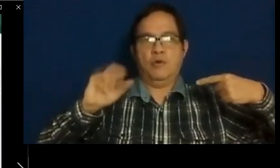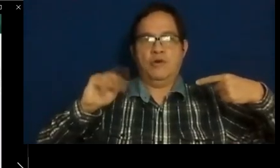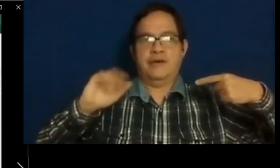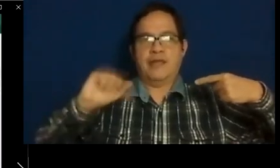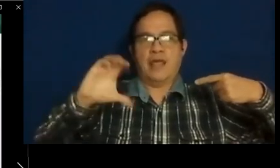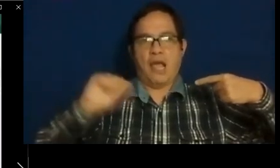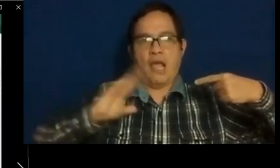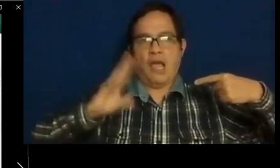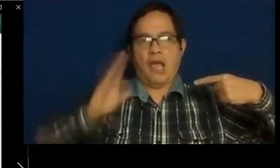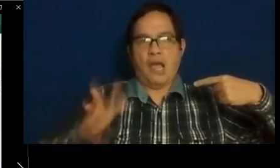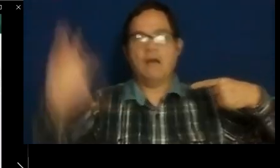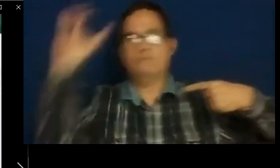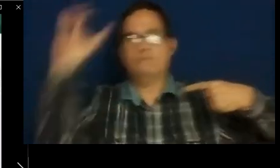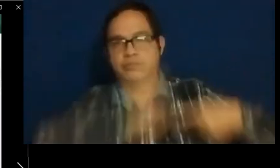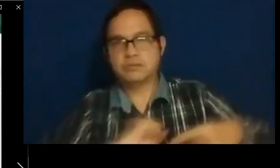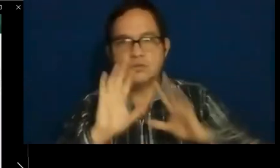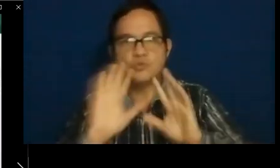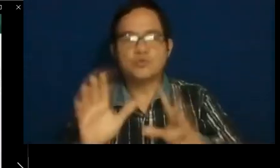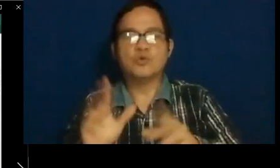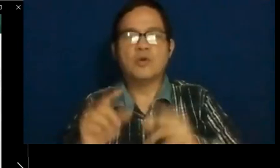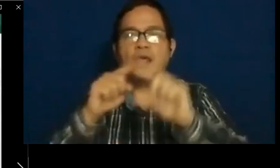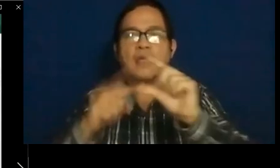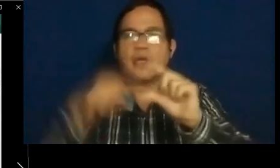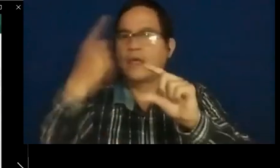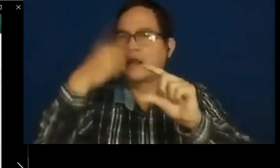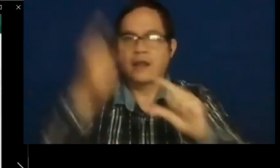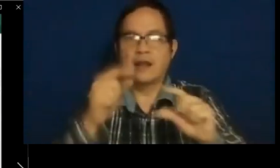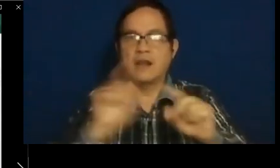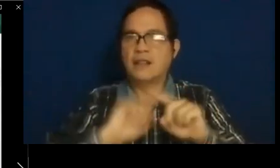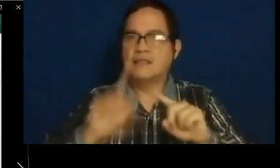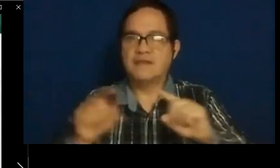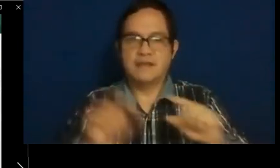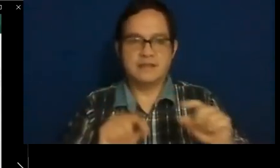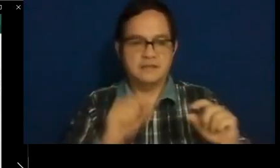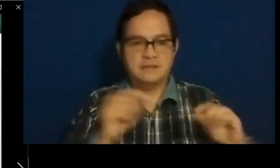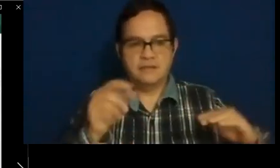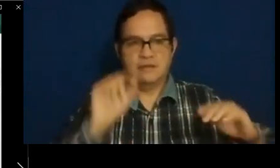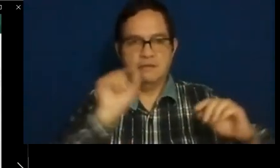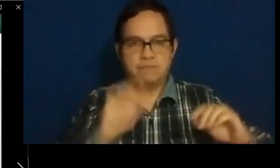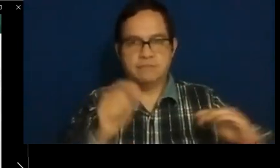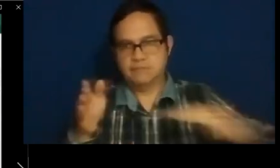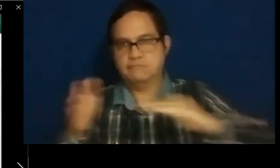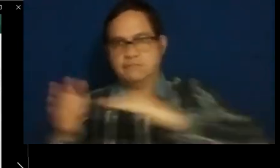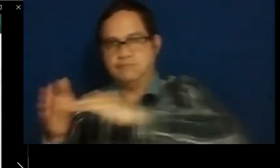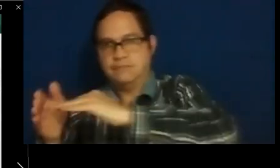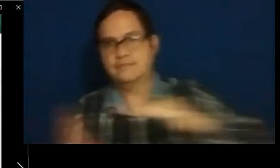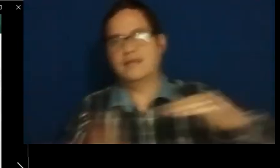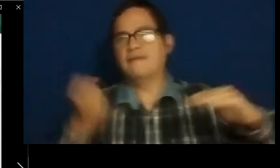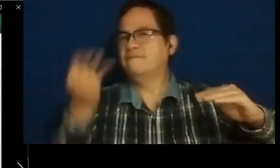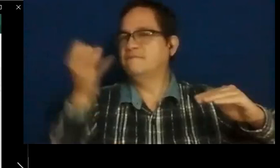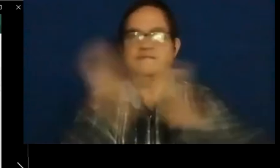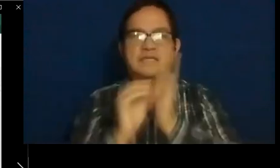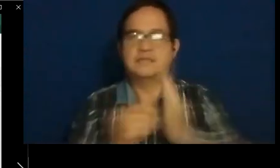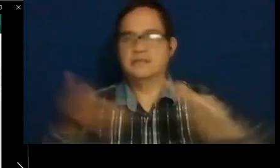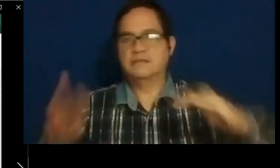obtener la ecuación general a partir de varios lanzamientos. Ah, ok. Profe, y una segunda ahorita. Yo por ahí de pronto ya le trabajé algo